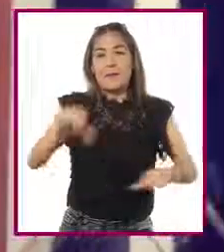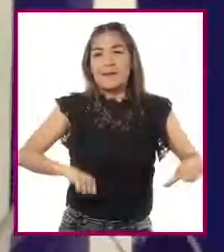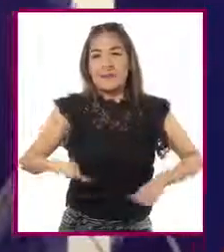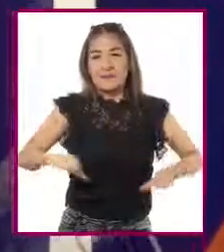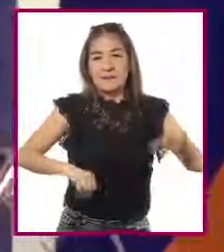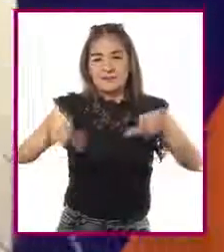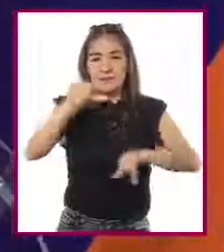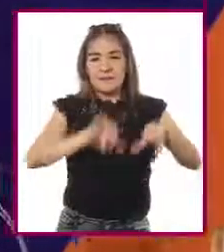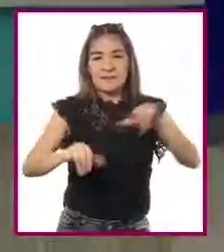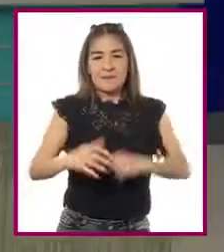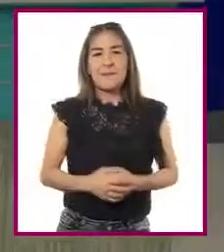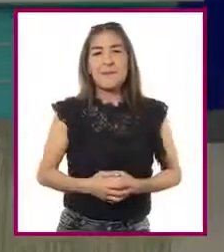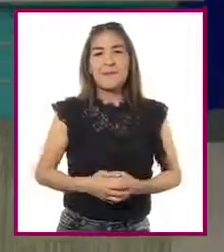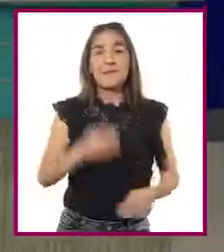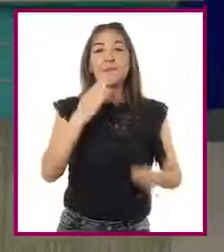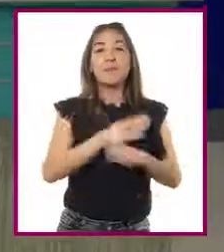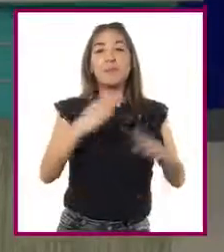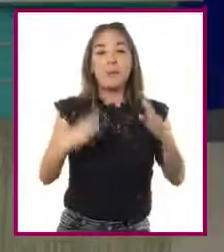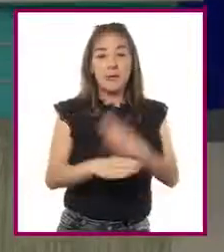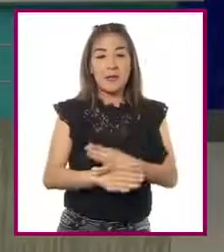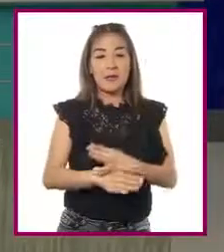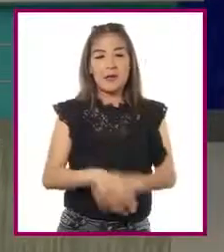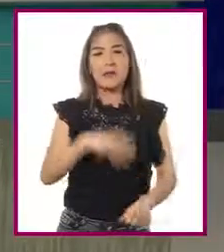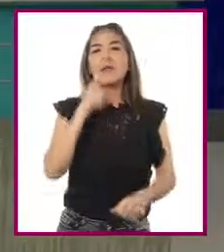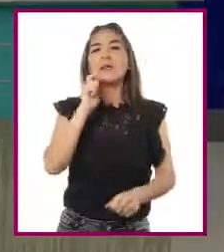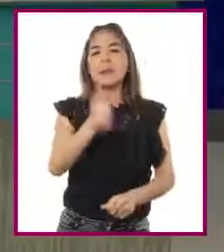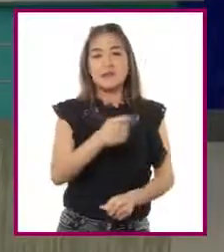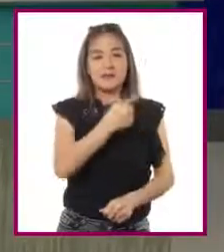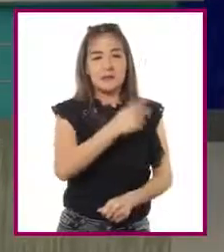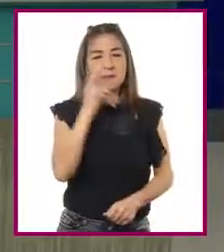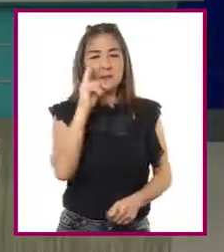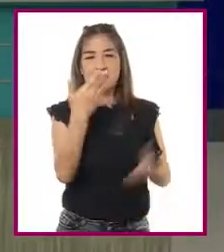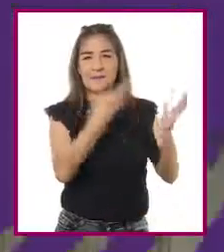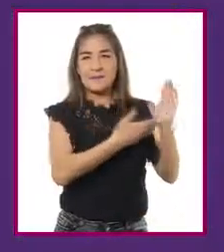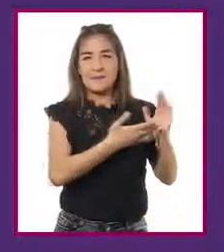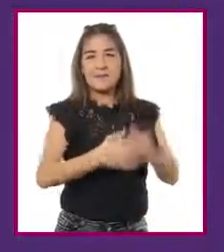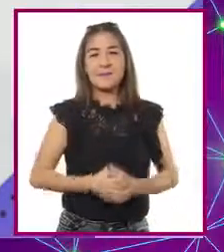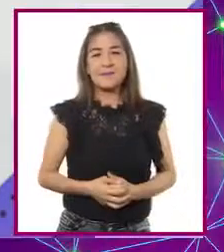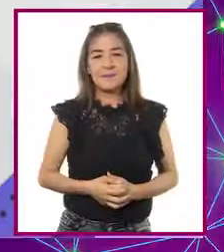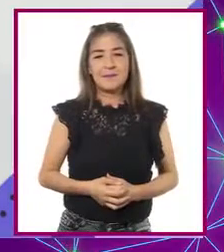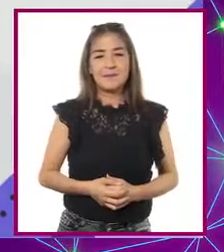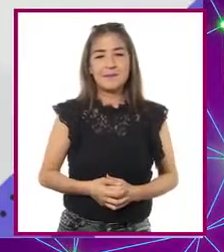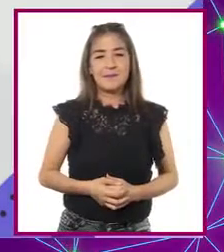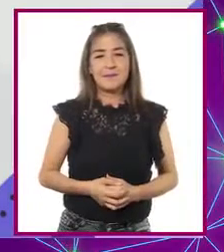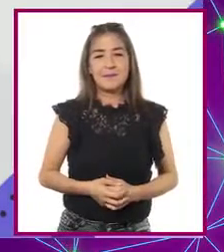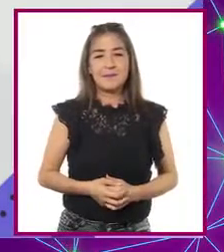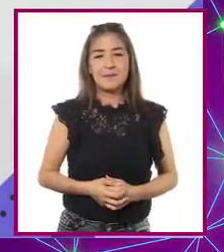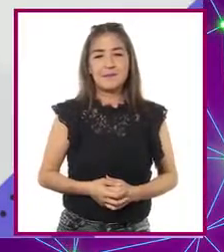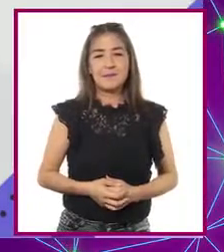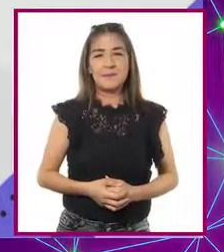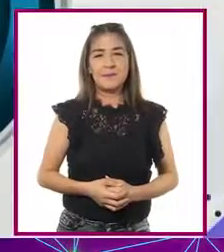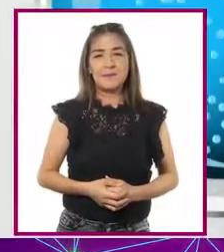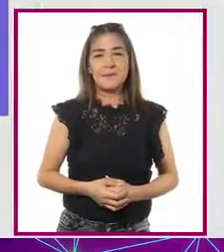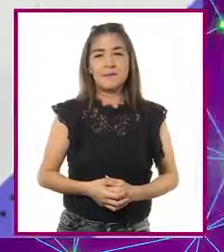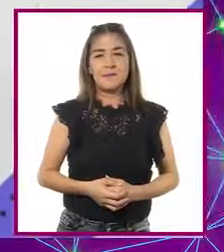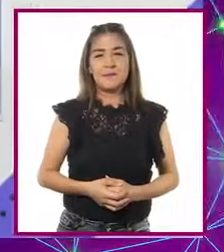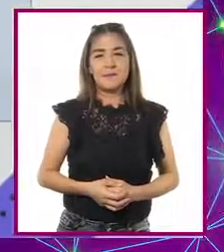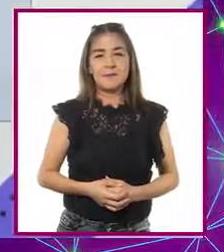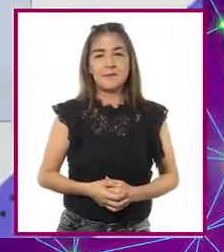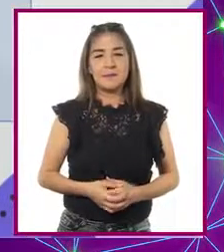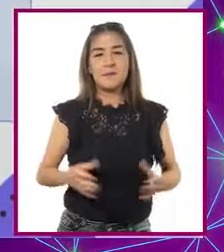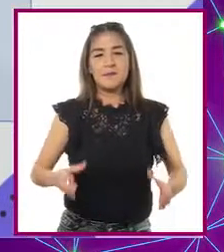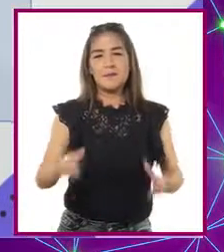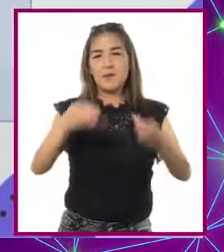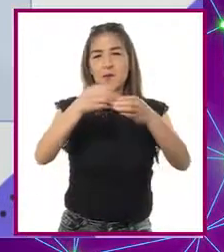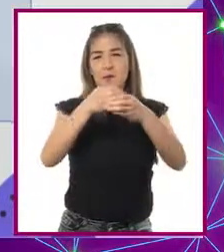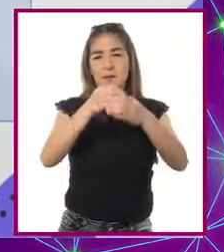experimental. Los materiales son los siguientes y aparecen en pantalla. Materiales: matraz o